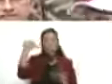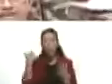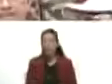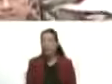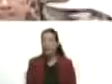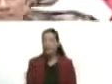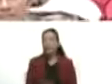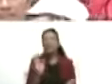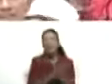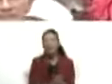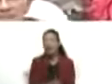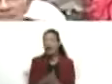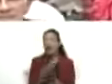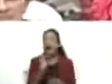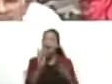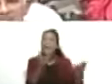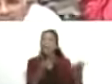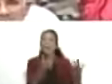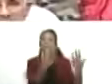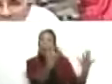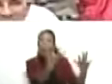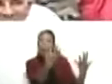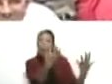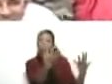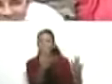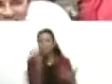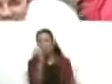No, apartamento 8.